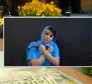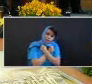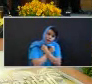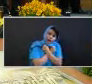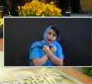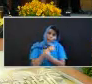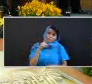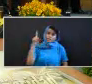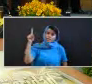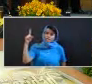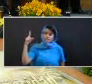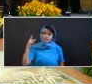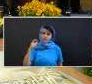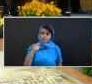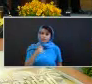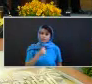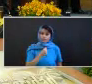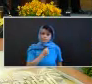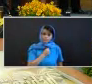amas tú a mí.